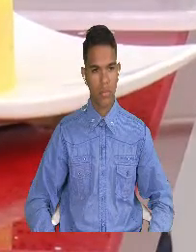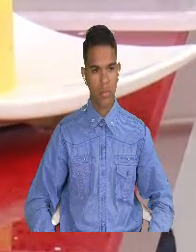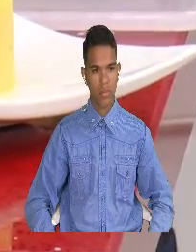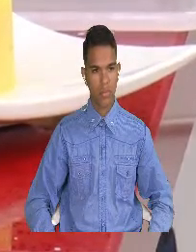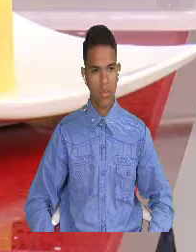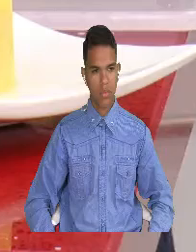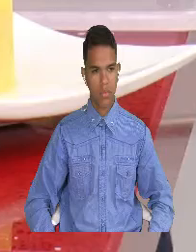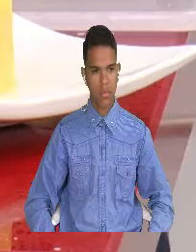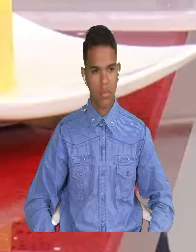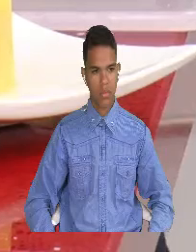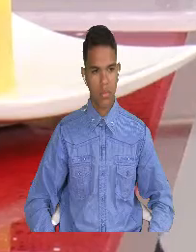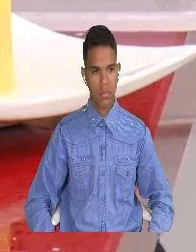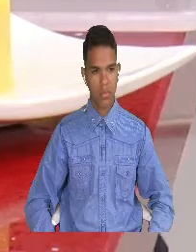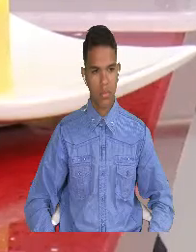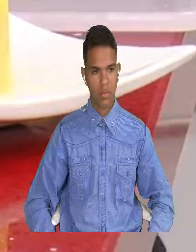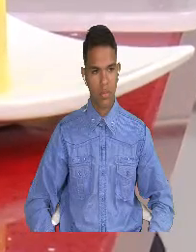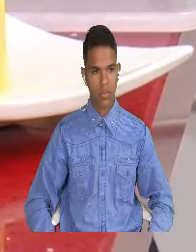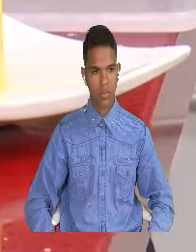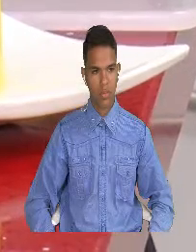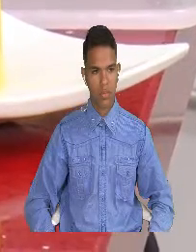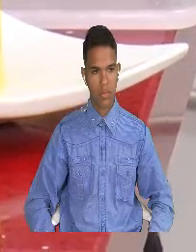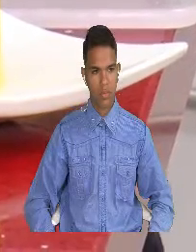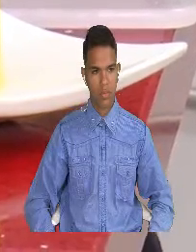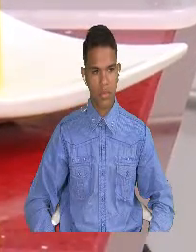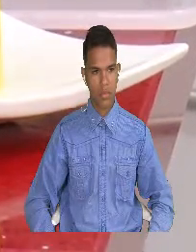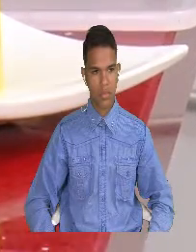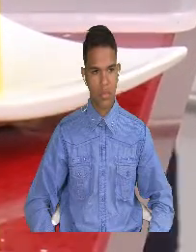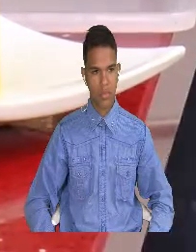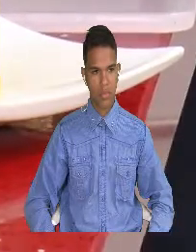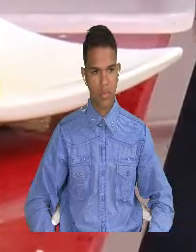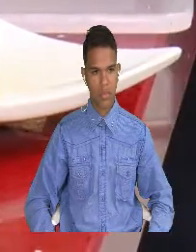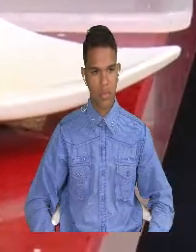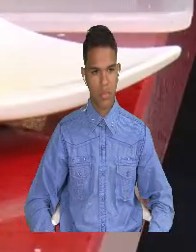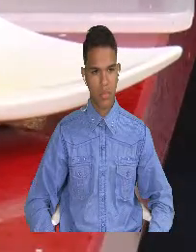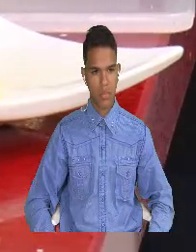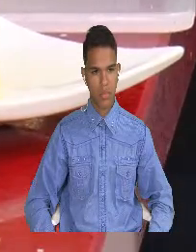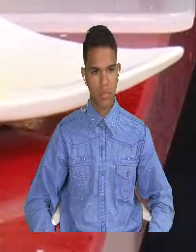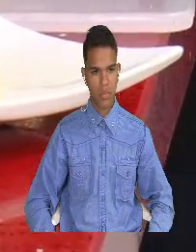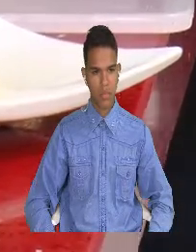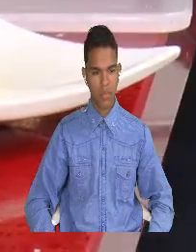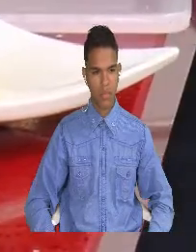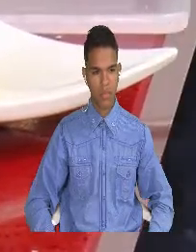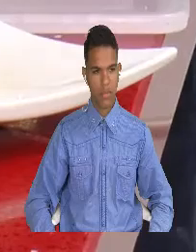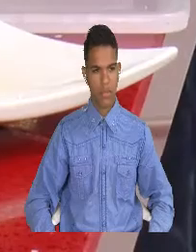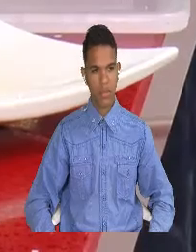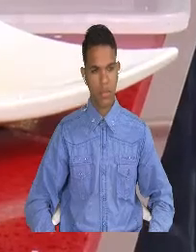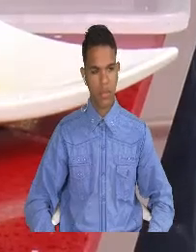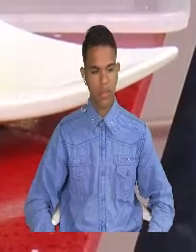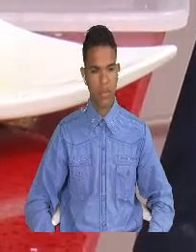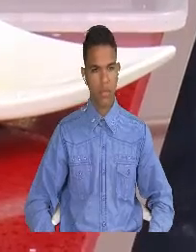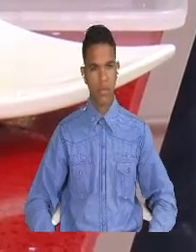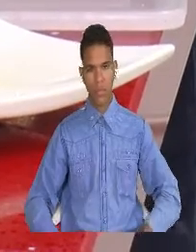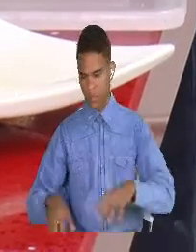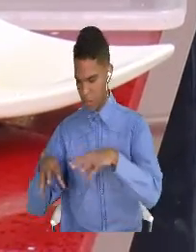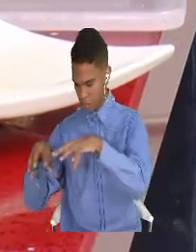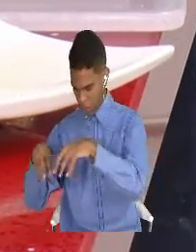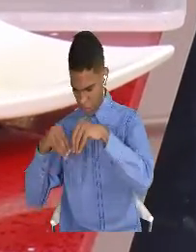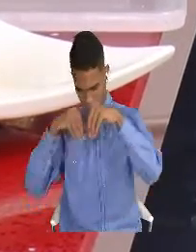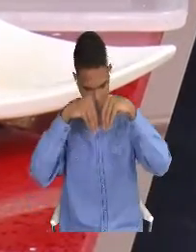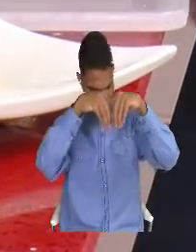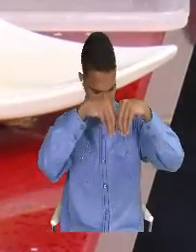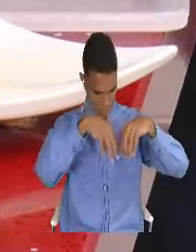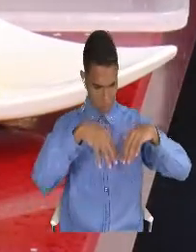Voy a llevarlo así. Aquí hago un poquito de desorden, pero es la idea que quiero que nuestra ensalada se vea, en vez de ordenada, se vea